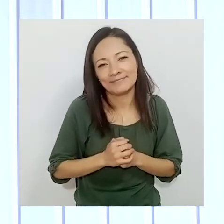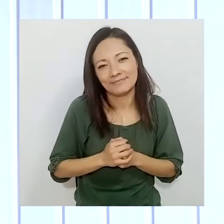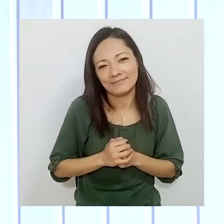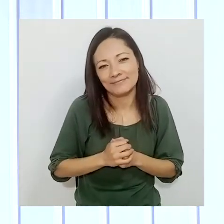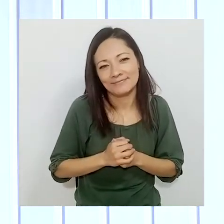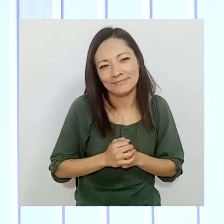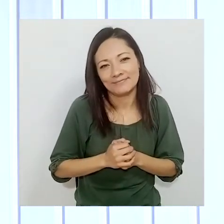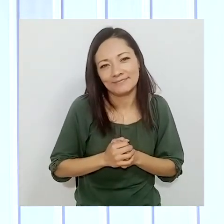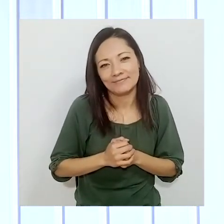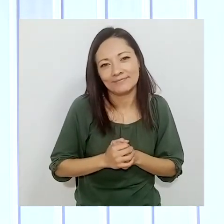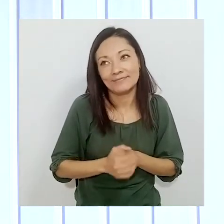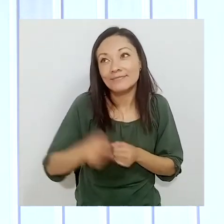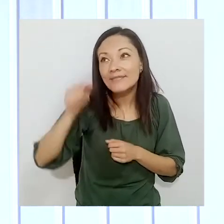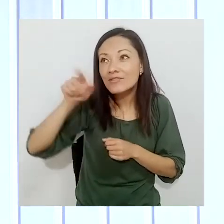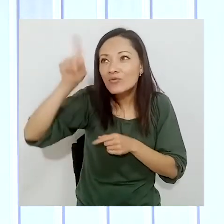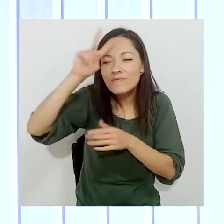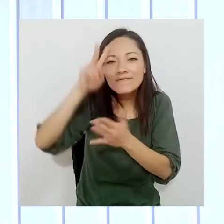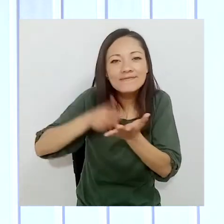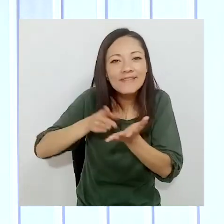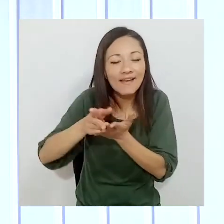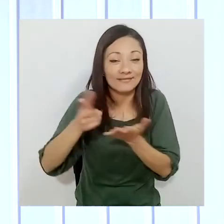Esa es su fidelidad.